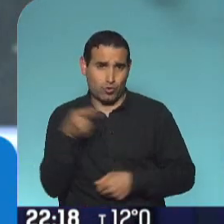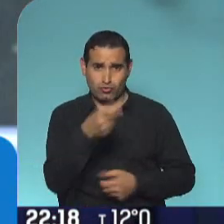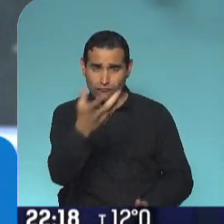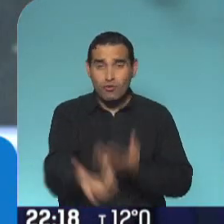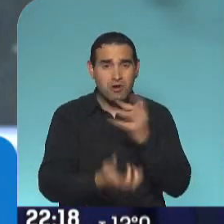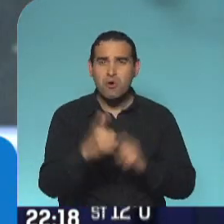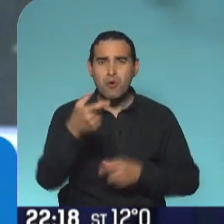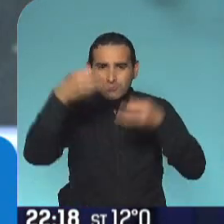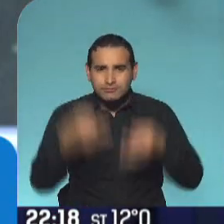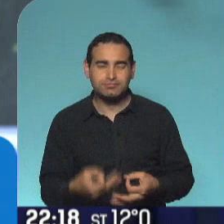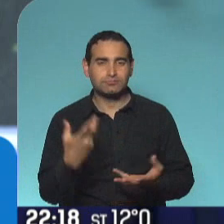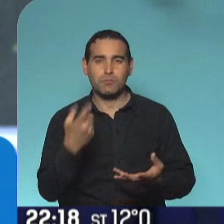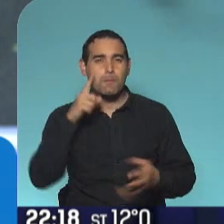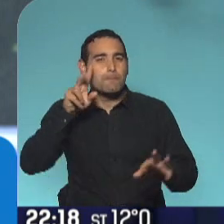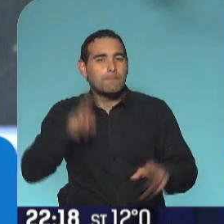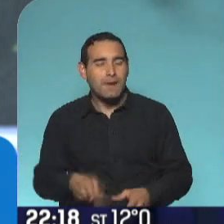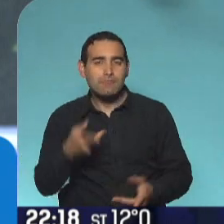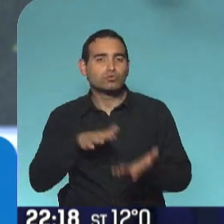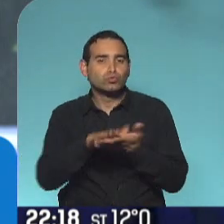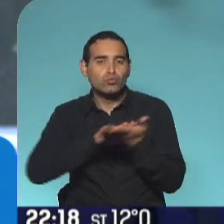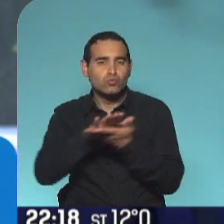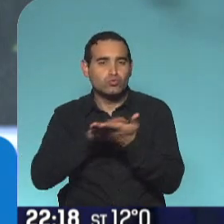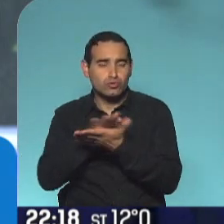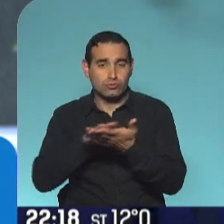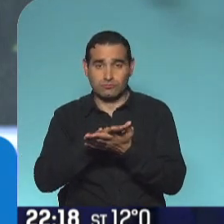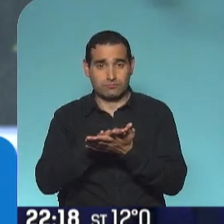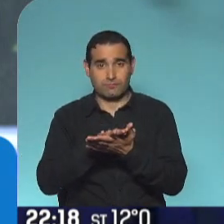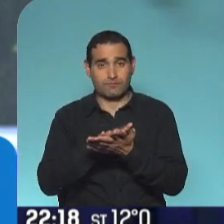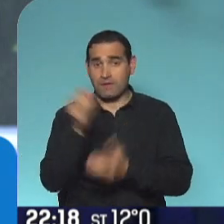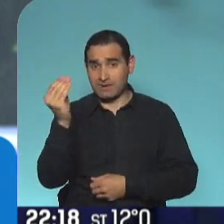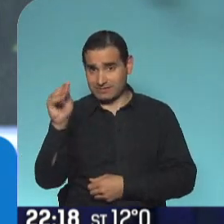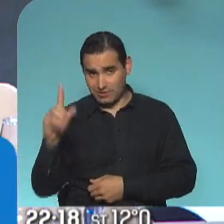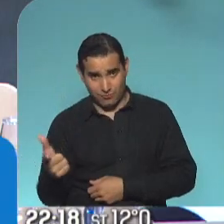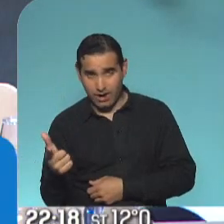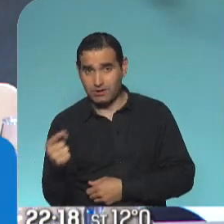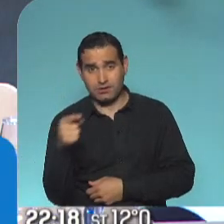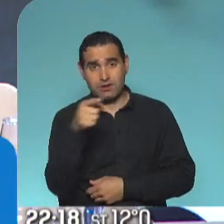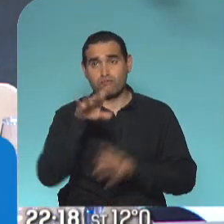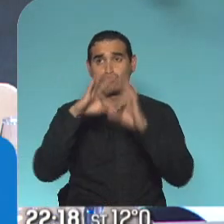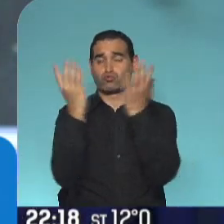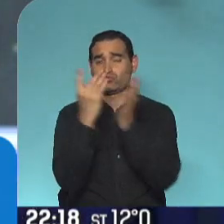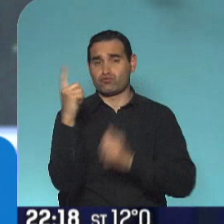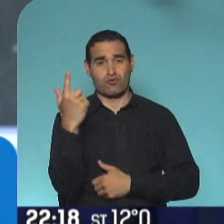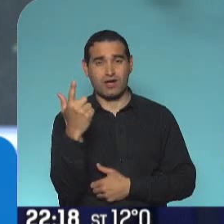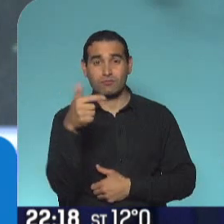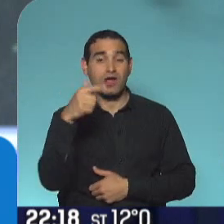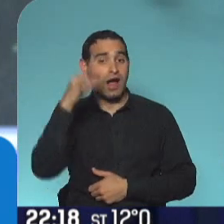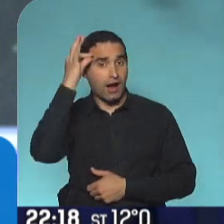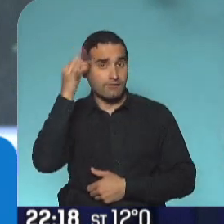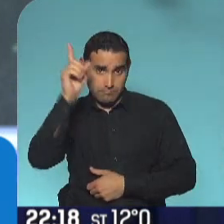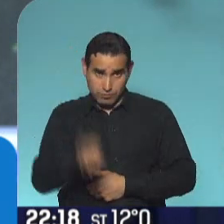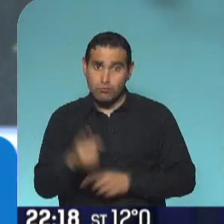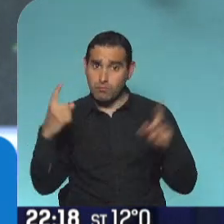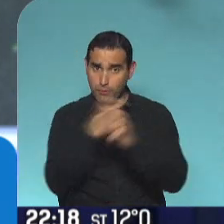pero no hay una política de fondo para resolver esto ni en Brasil ni en el mundo, porque en África también tenemos